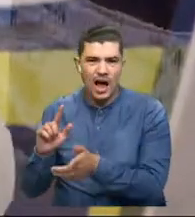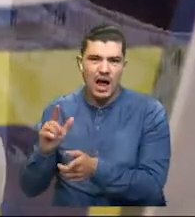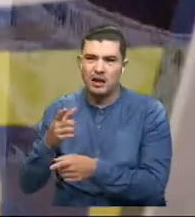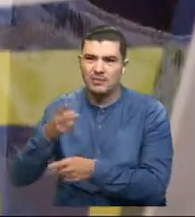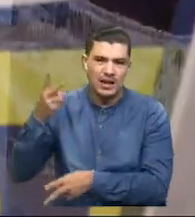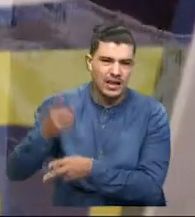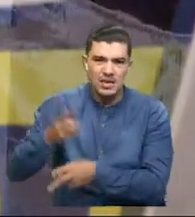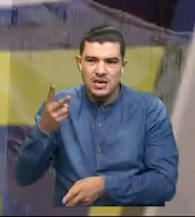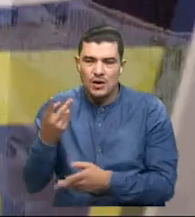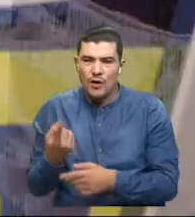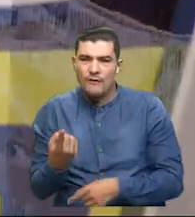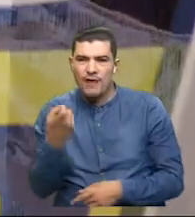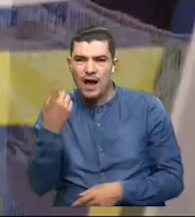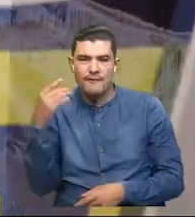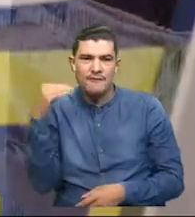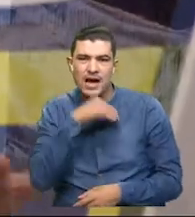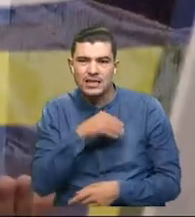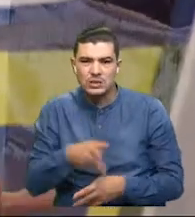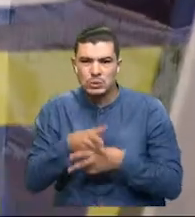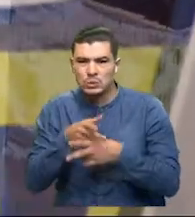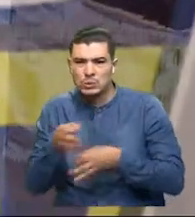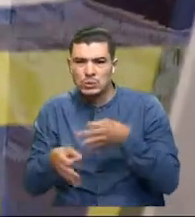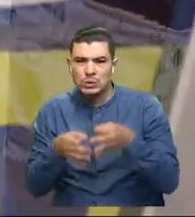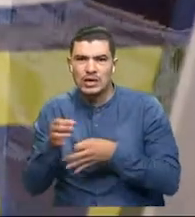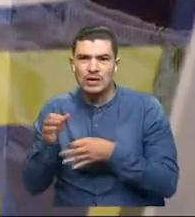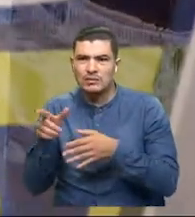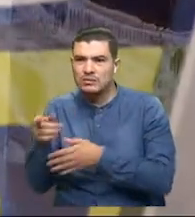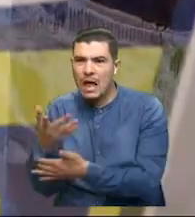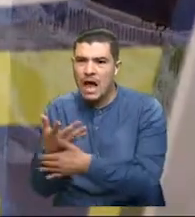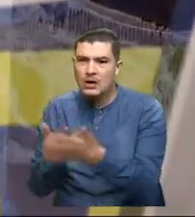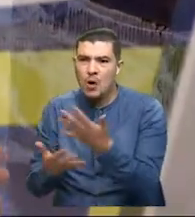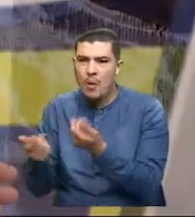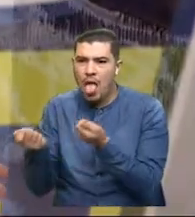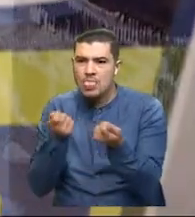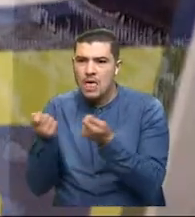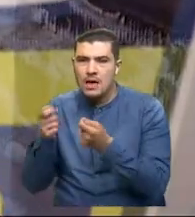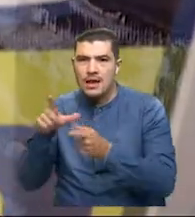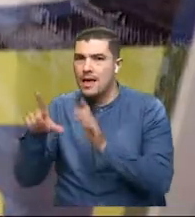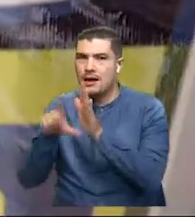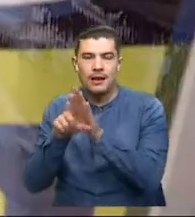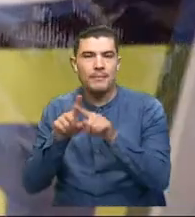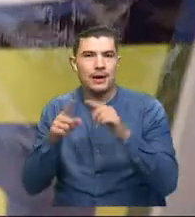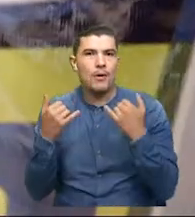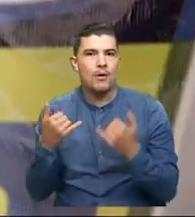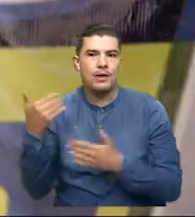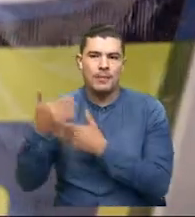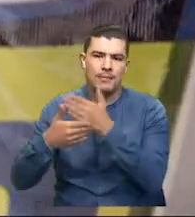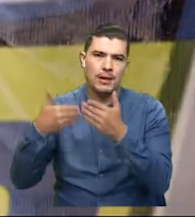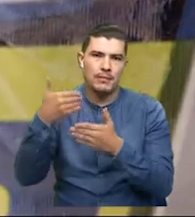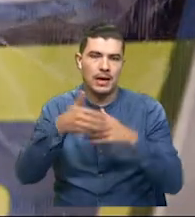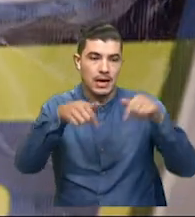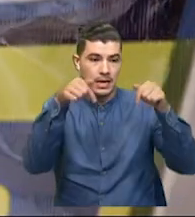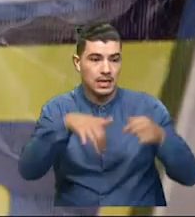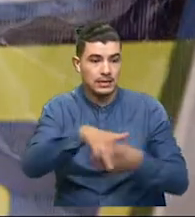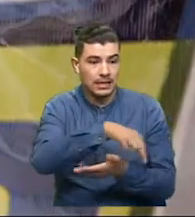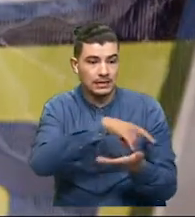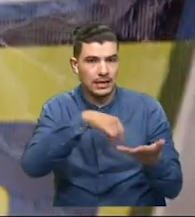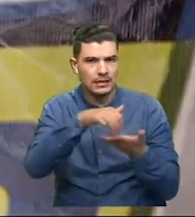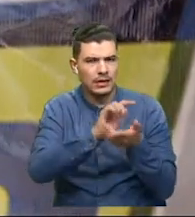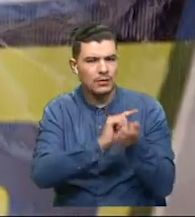esa falsa seguridad que se tenía en manos de la ilegalidad, hoy esa transición a un departamento, a un Santander, a